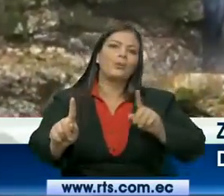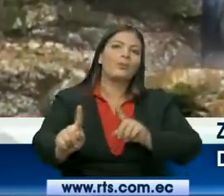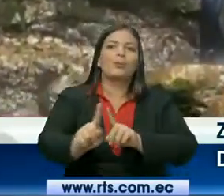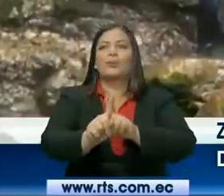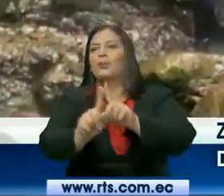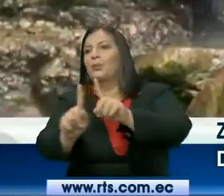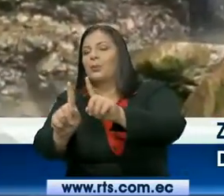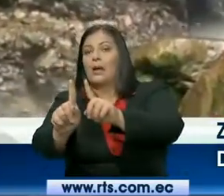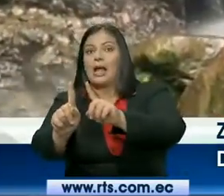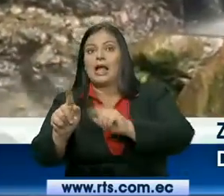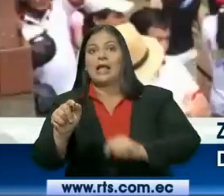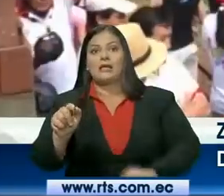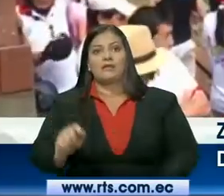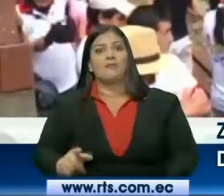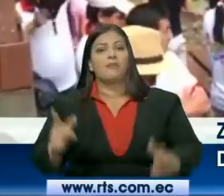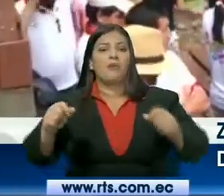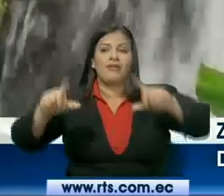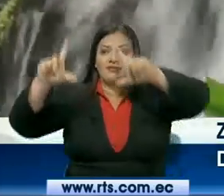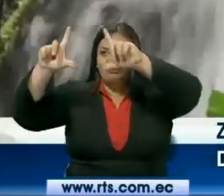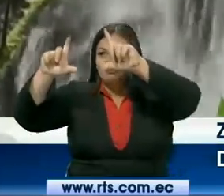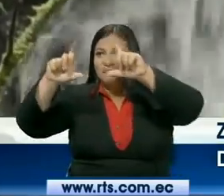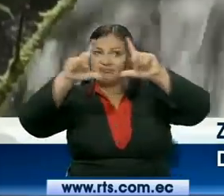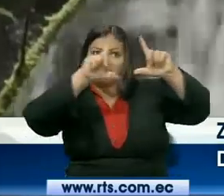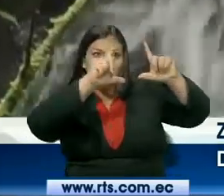y hasta pegarte un chapuzón.